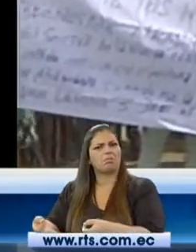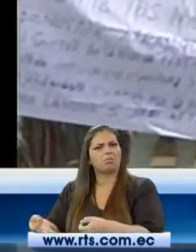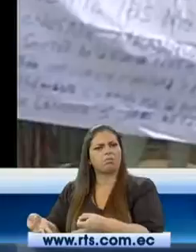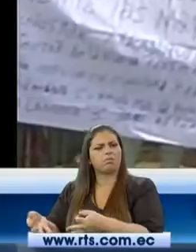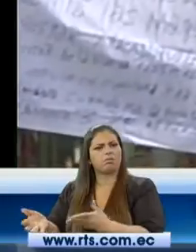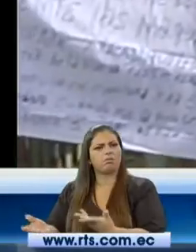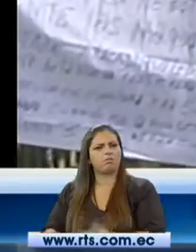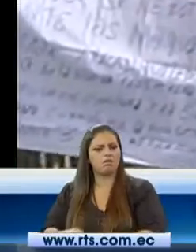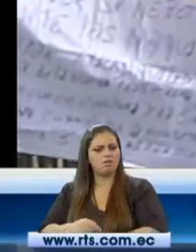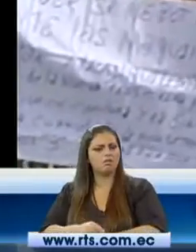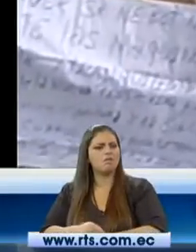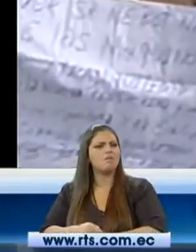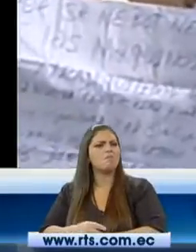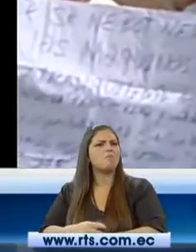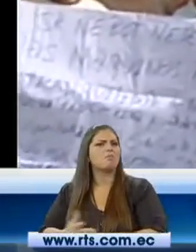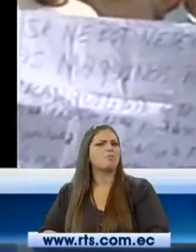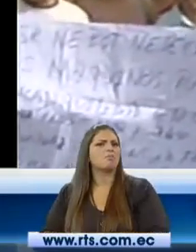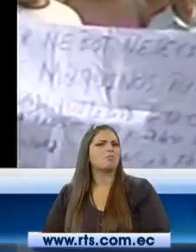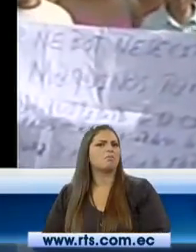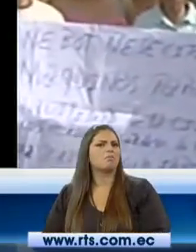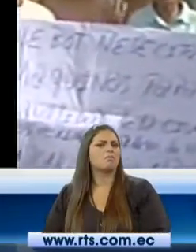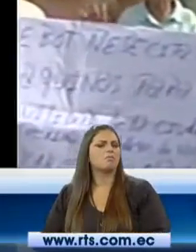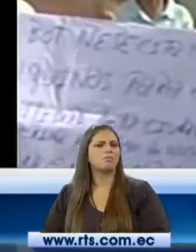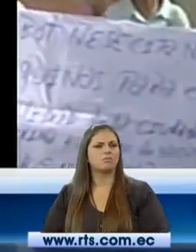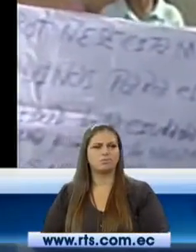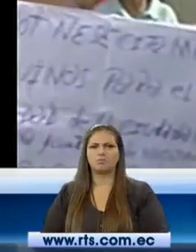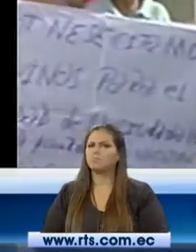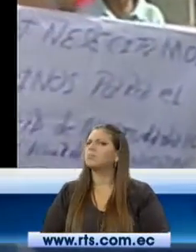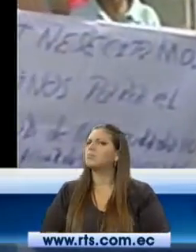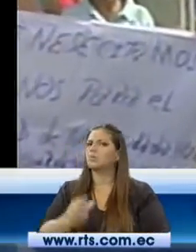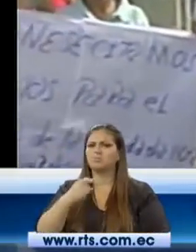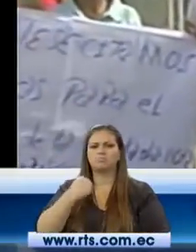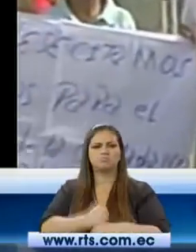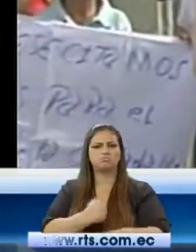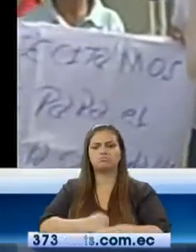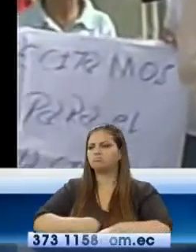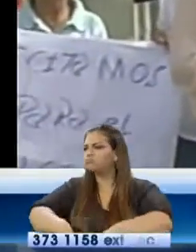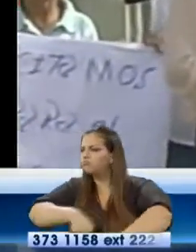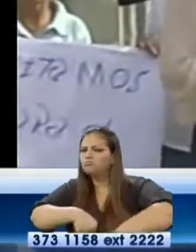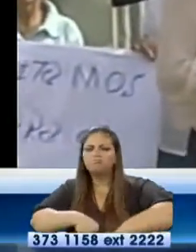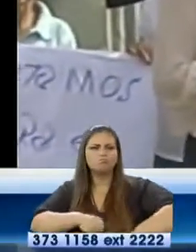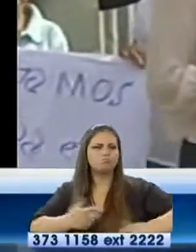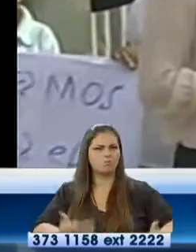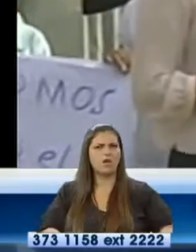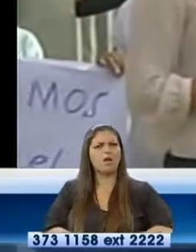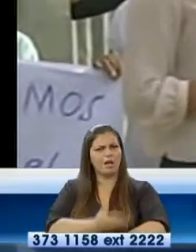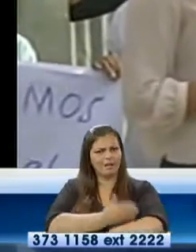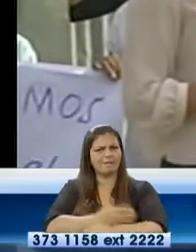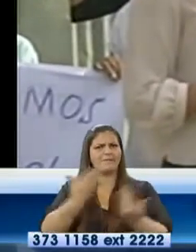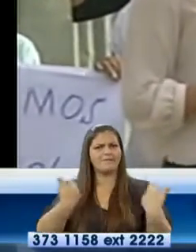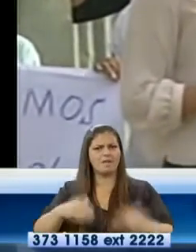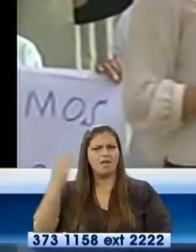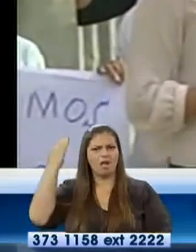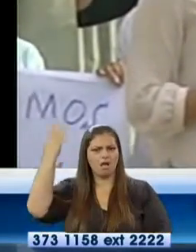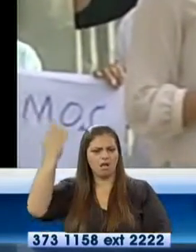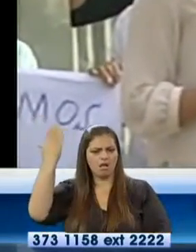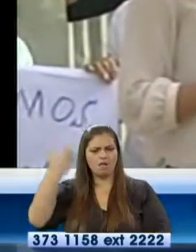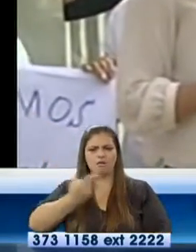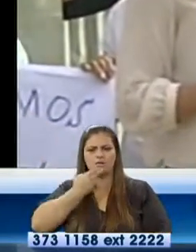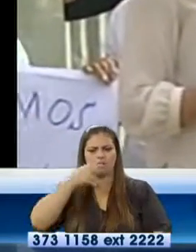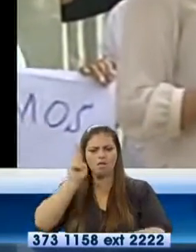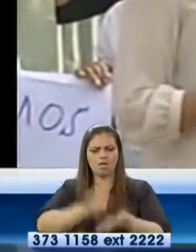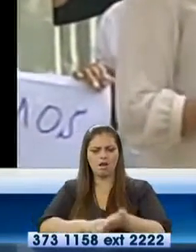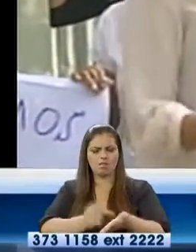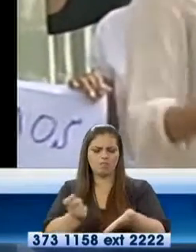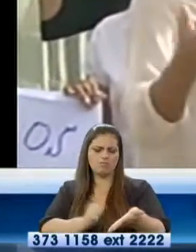dado seguimiento. No lo han ejecutado. No lo han ejecutado, lo que el alcalde ha dado una orden para venir aquí y reconformar todo